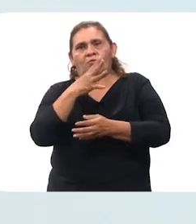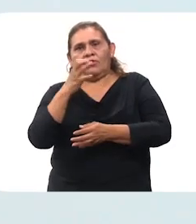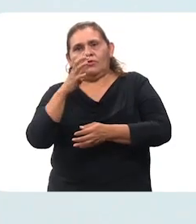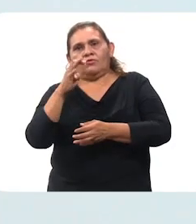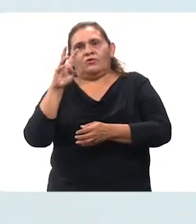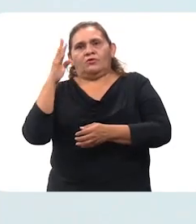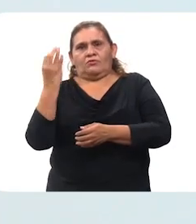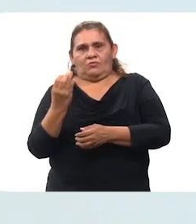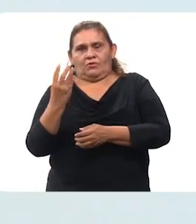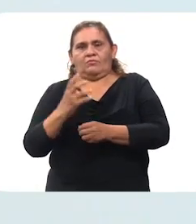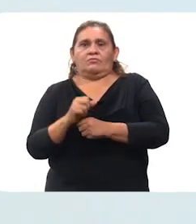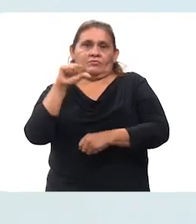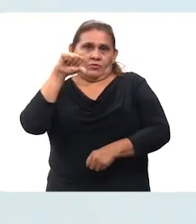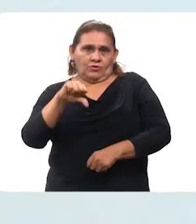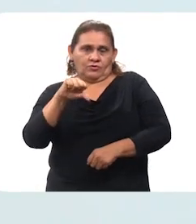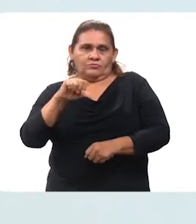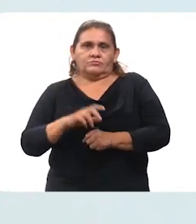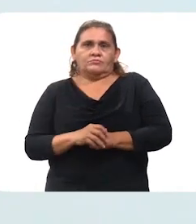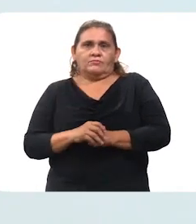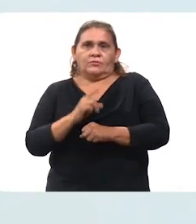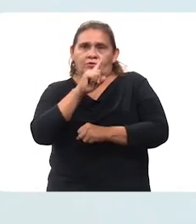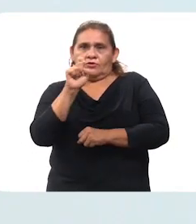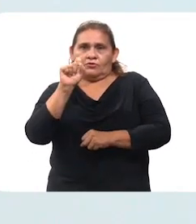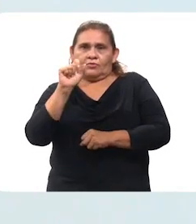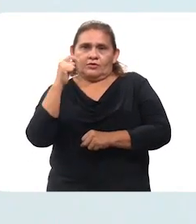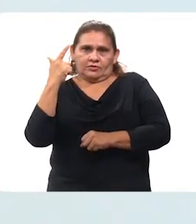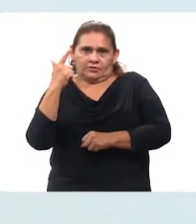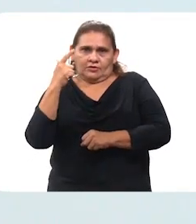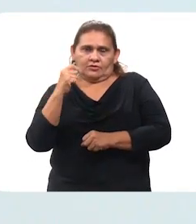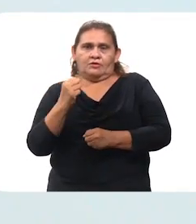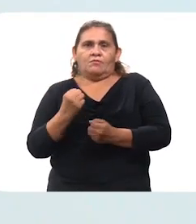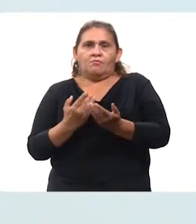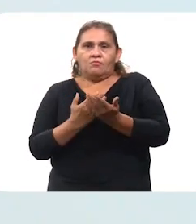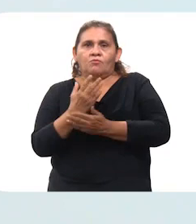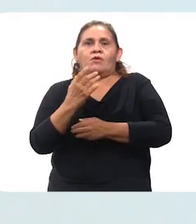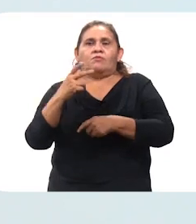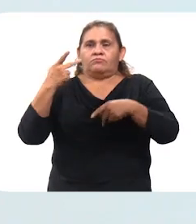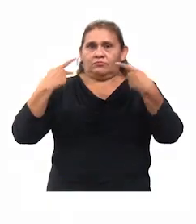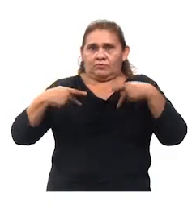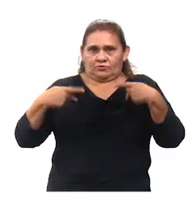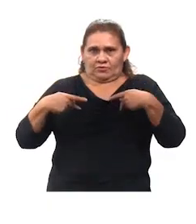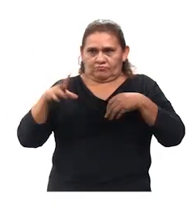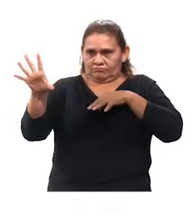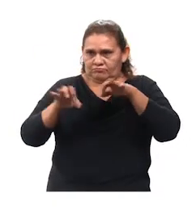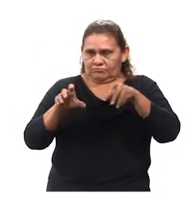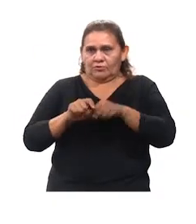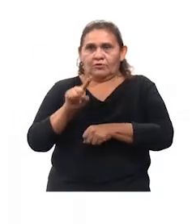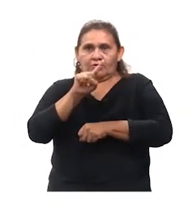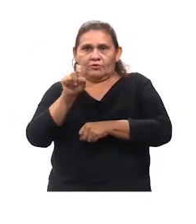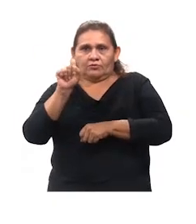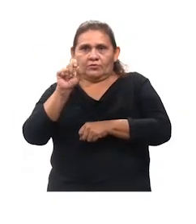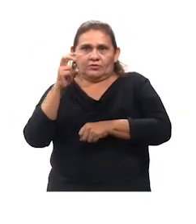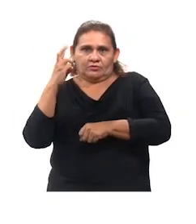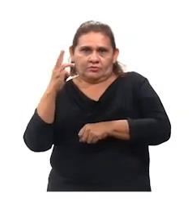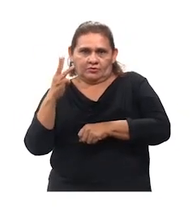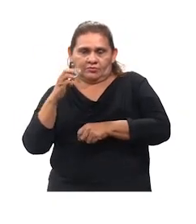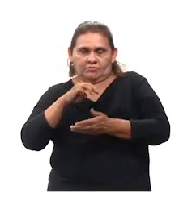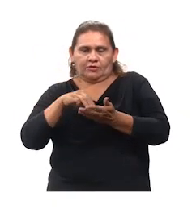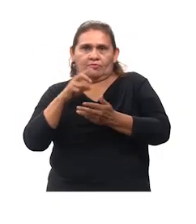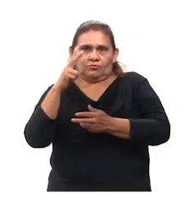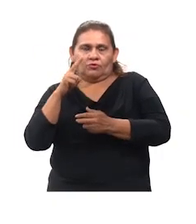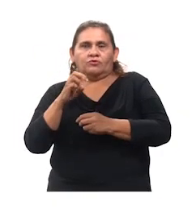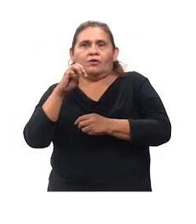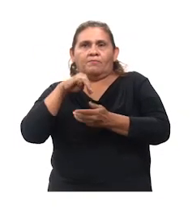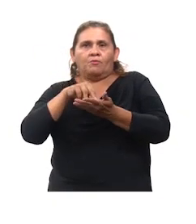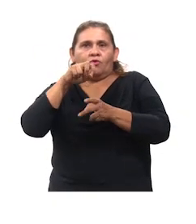78.494. Hoy se detectaron 127 nuevos contagios de coronavirus, 123 en Mérida, 2 en Motul,